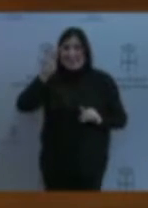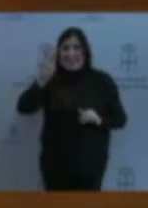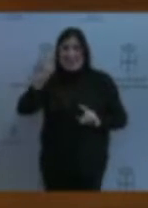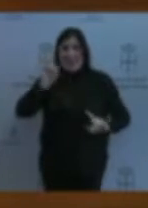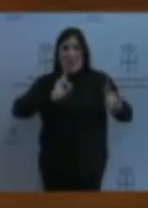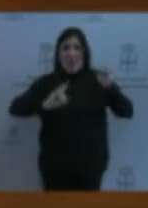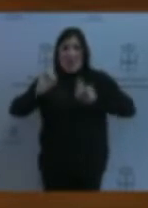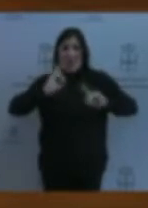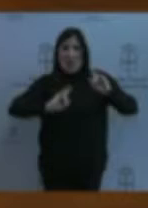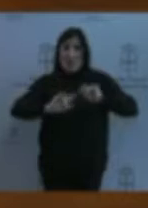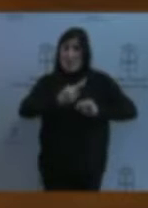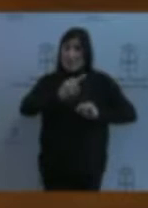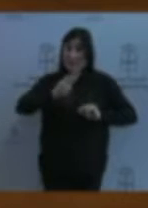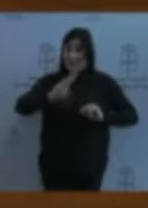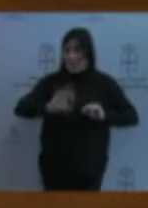las